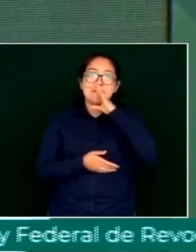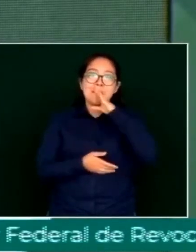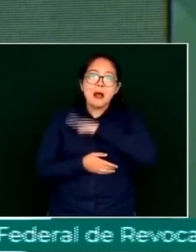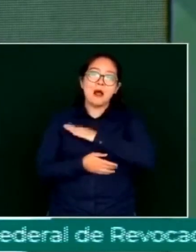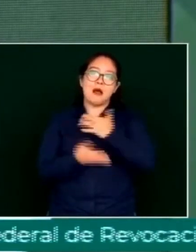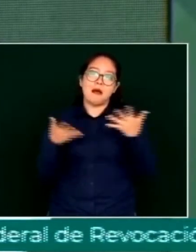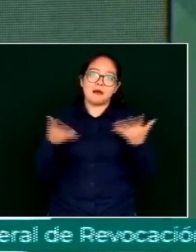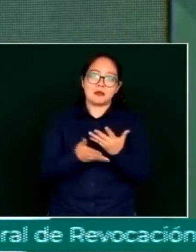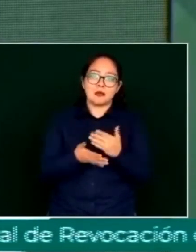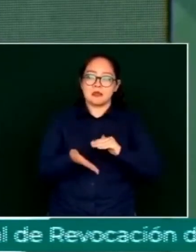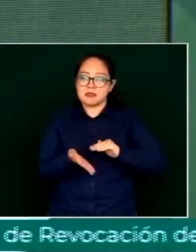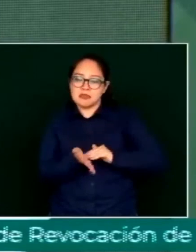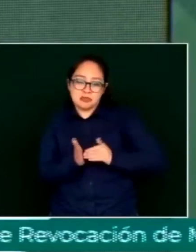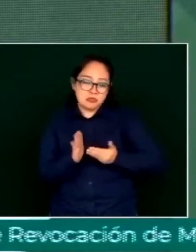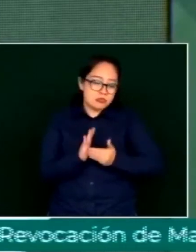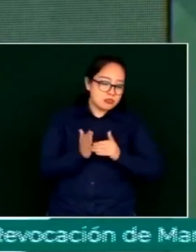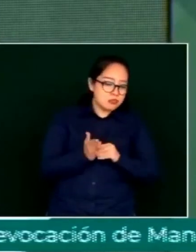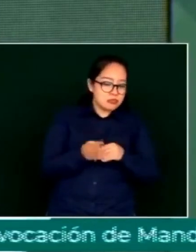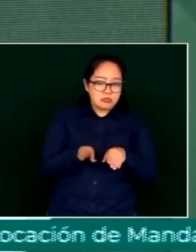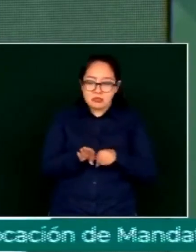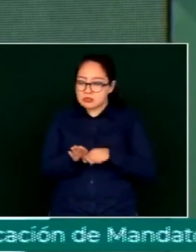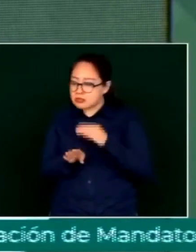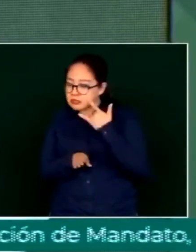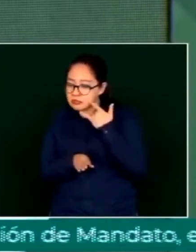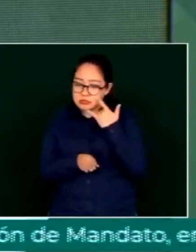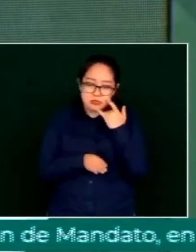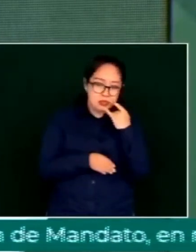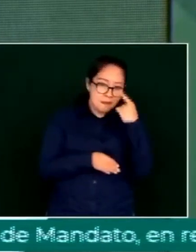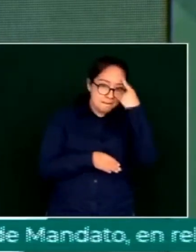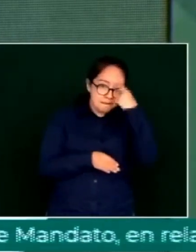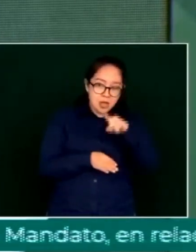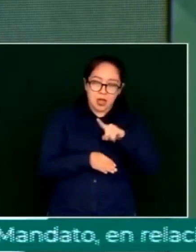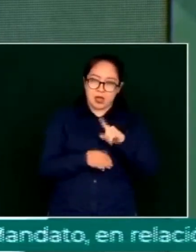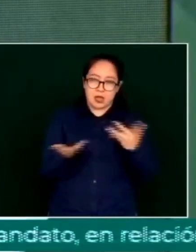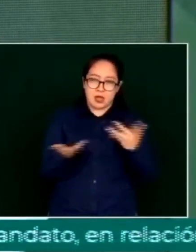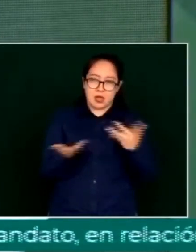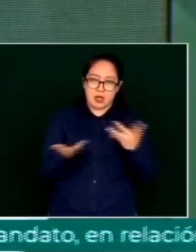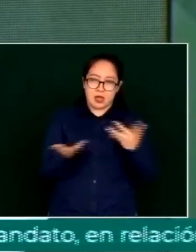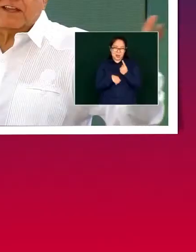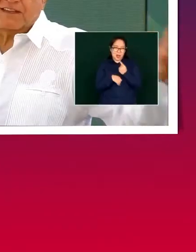Está conspirando contra la democracia.